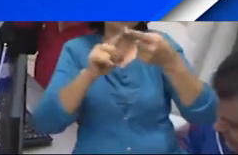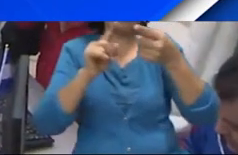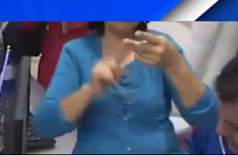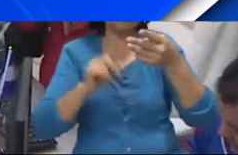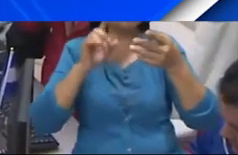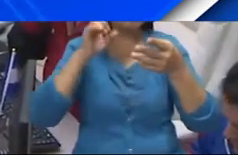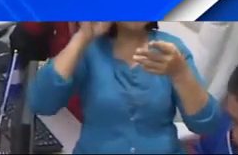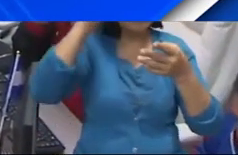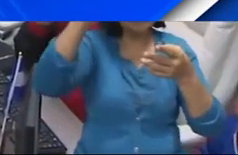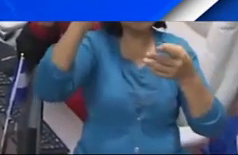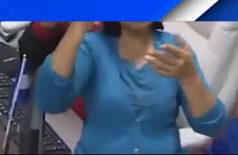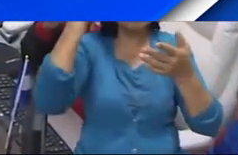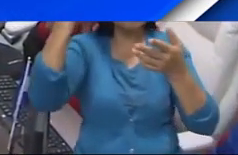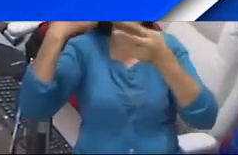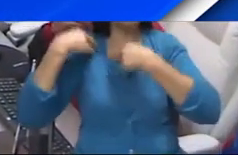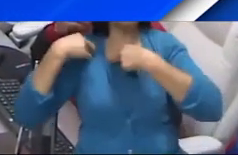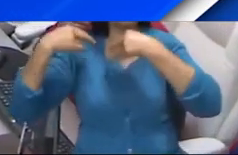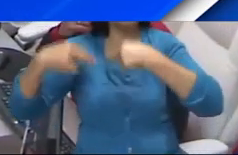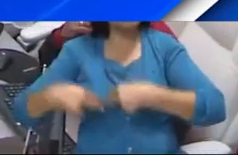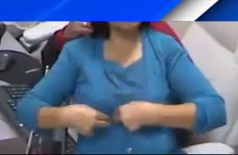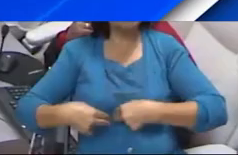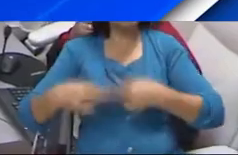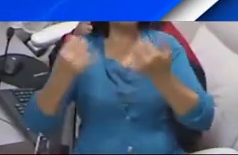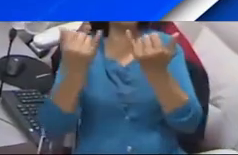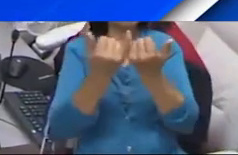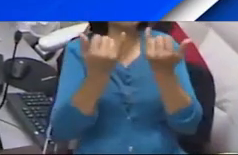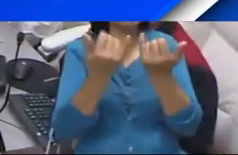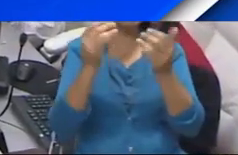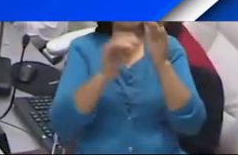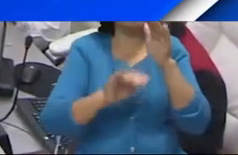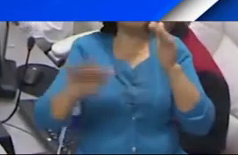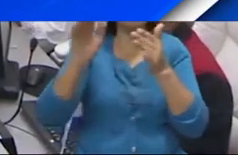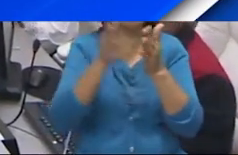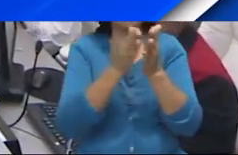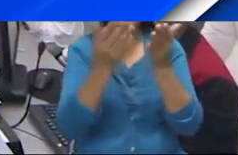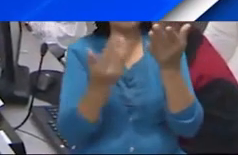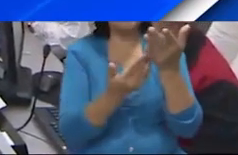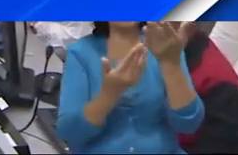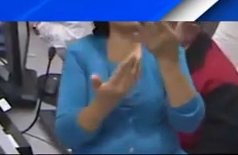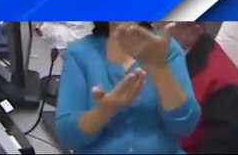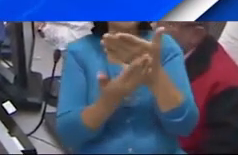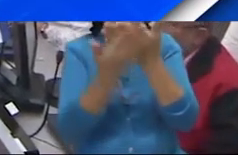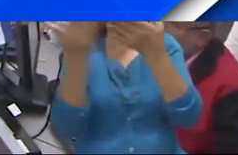el desarrollo de los talentos humanos e incorporación de más tecnología.